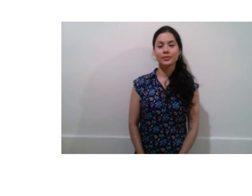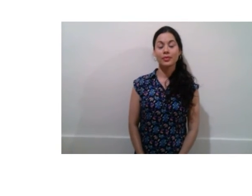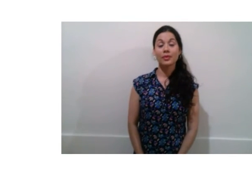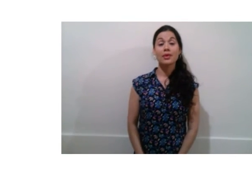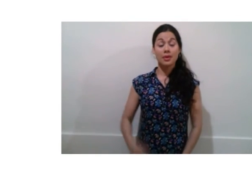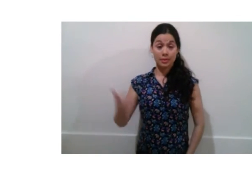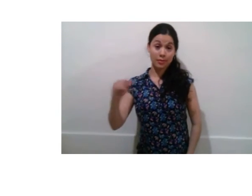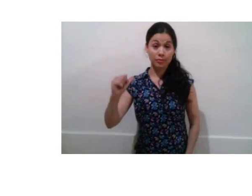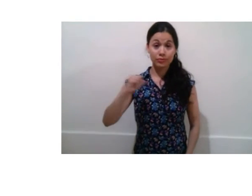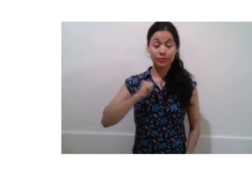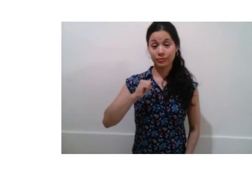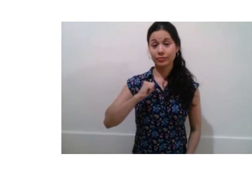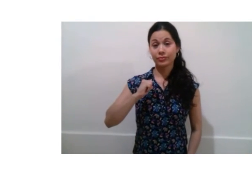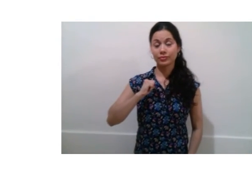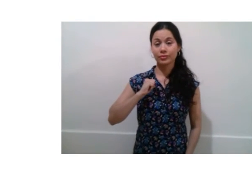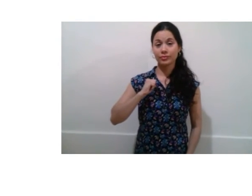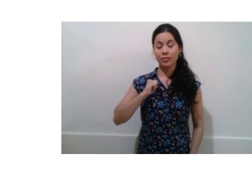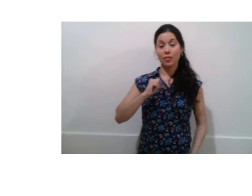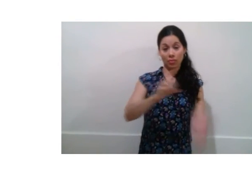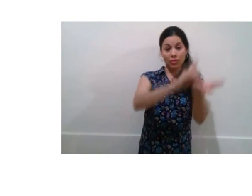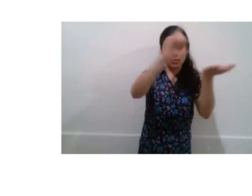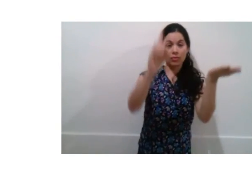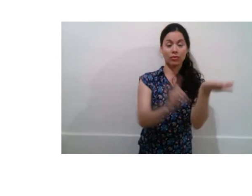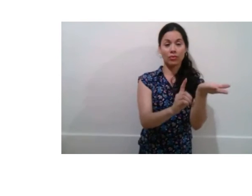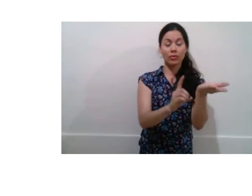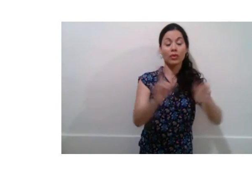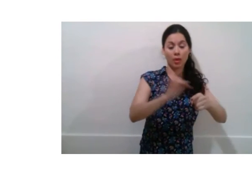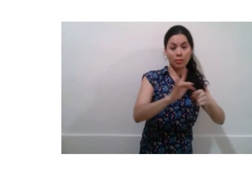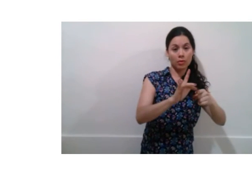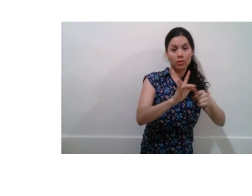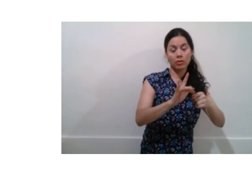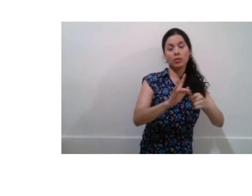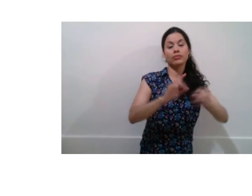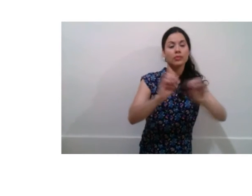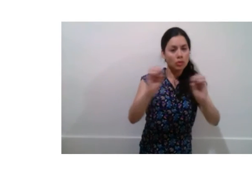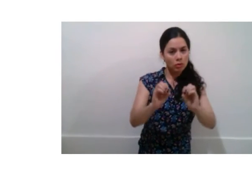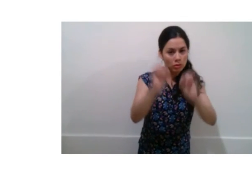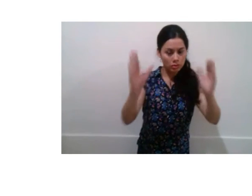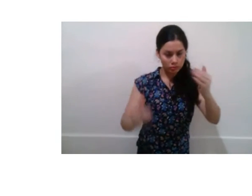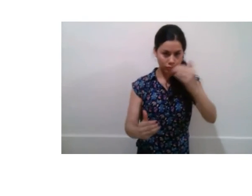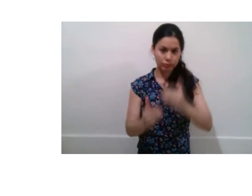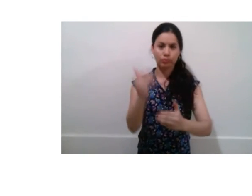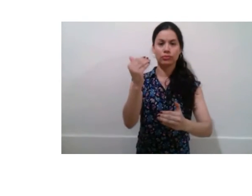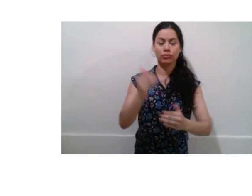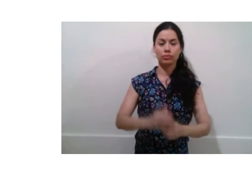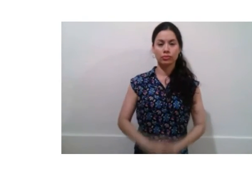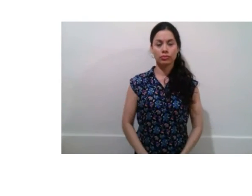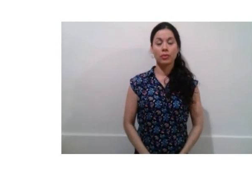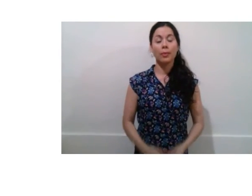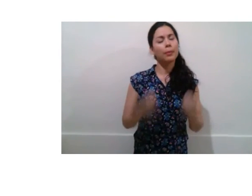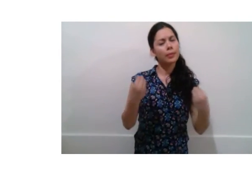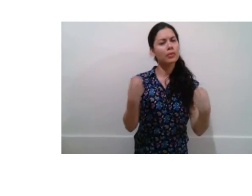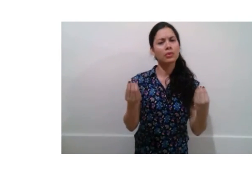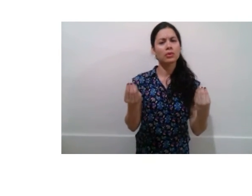Como ya tenemos la derivada, aplicamos condiciones iniciales.